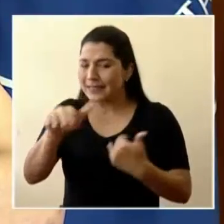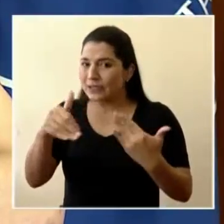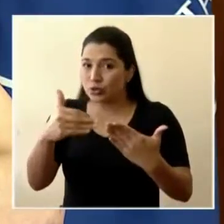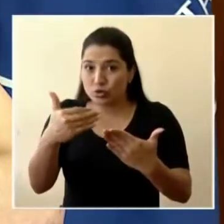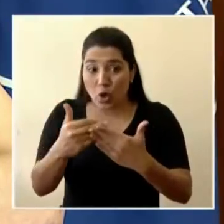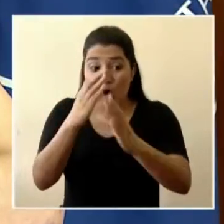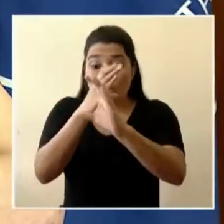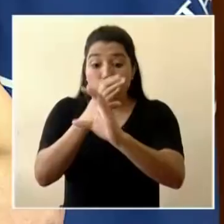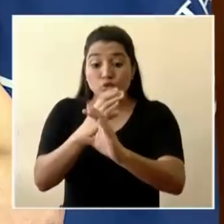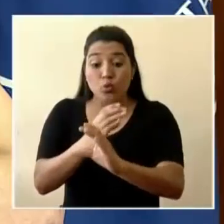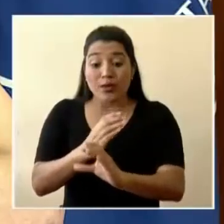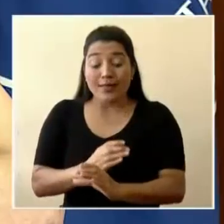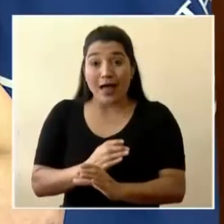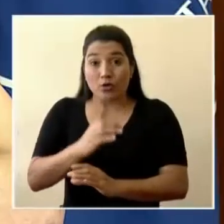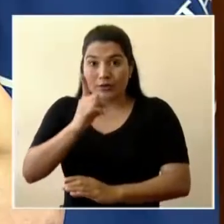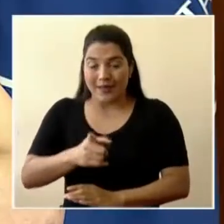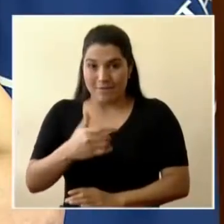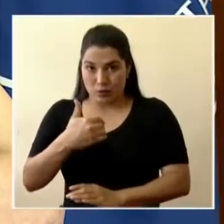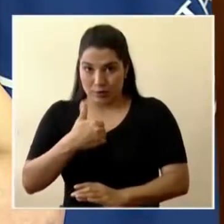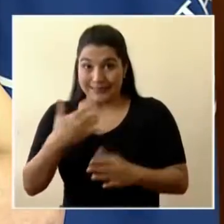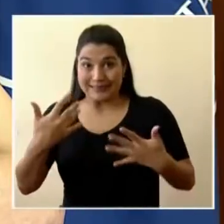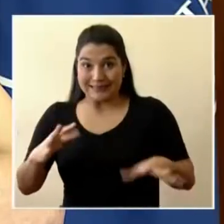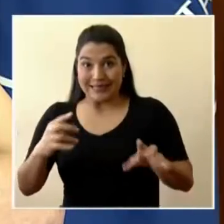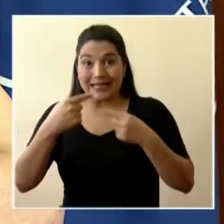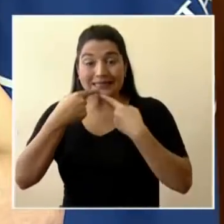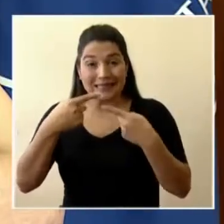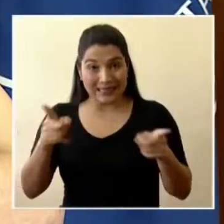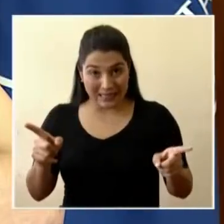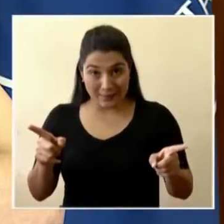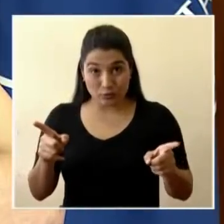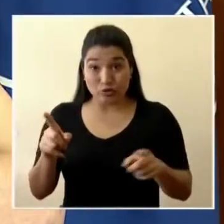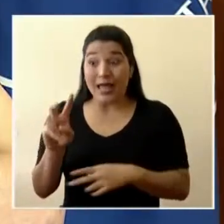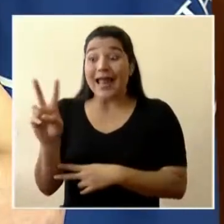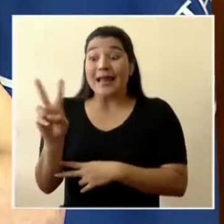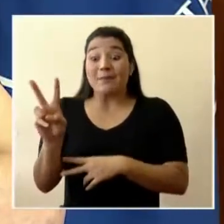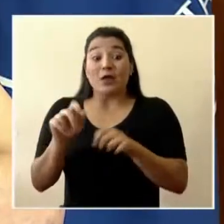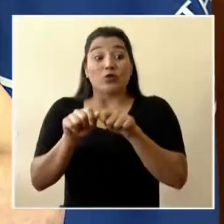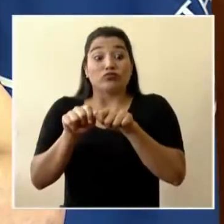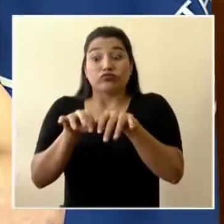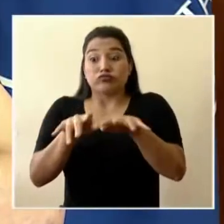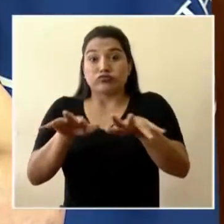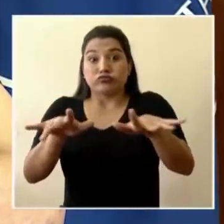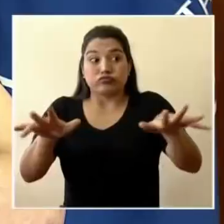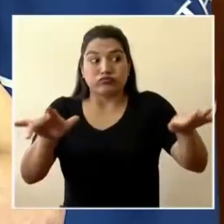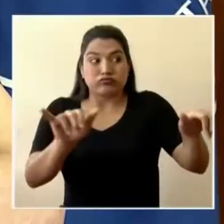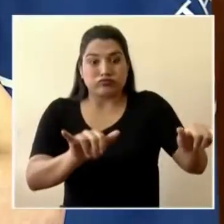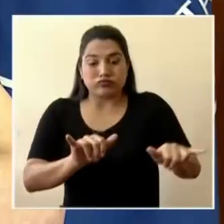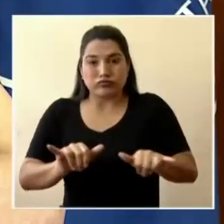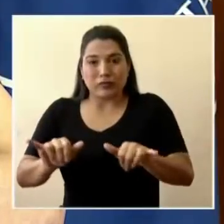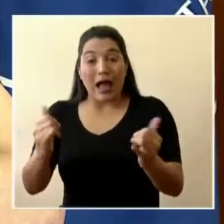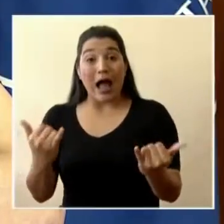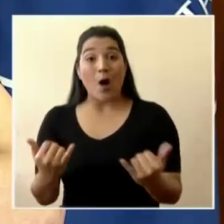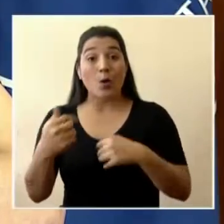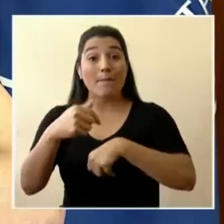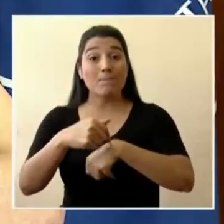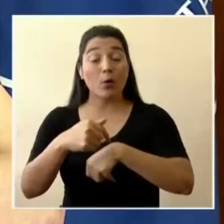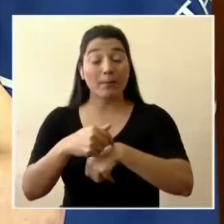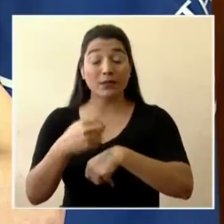indicado. El virus está acechando. Son momentos en donde tenemos